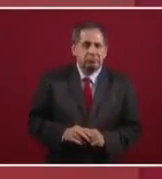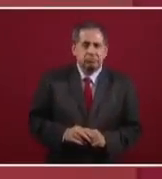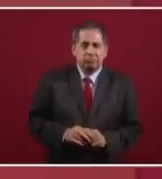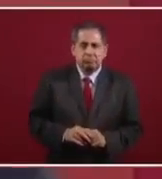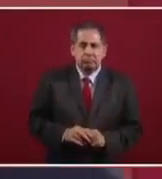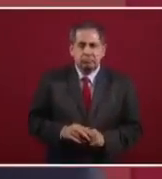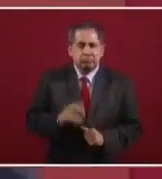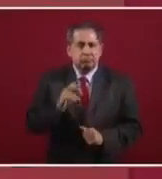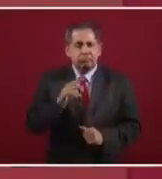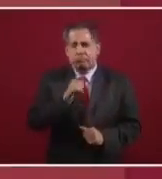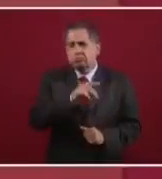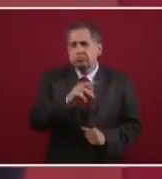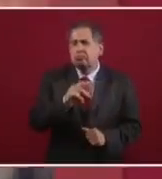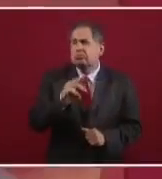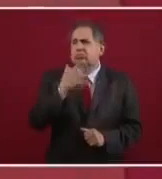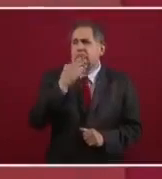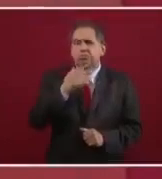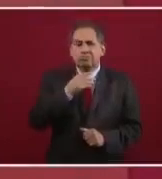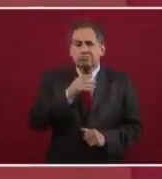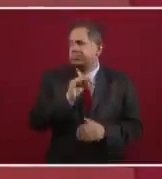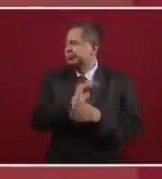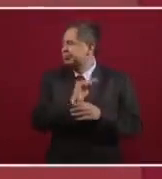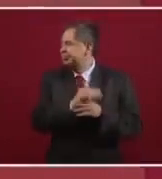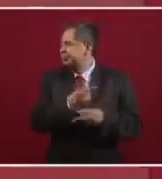Cerrar los ojos y decir, a ver,